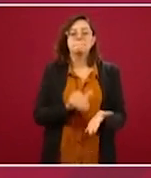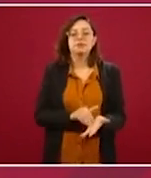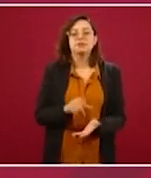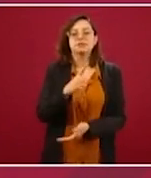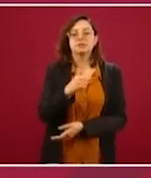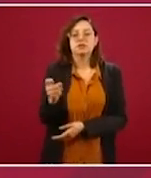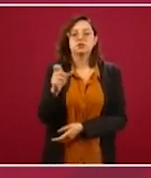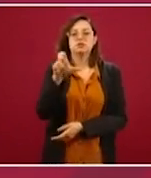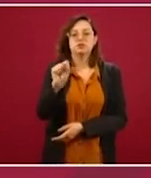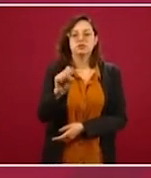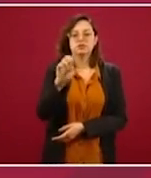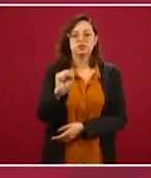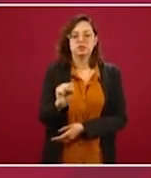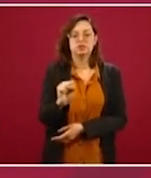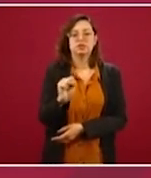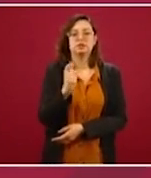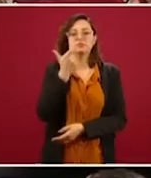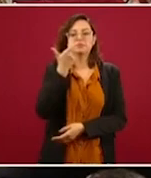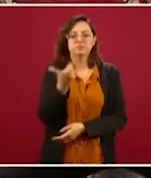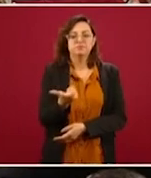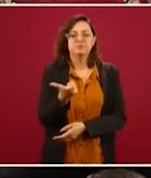1,160 pesos bimestrales.